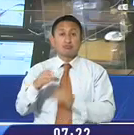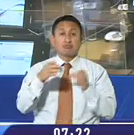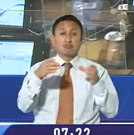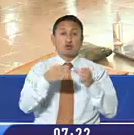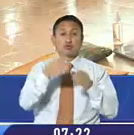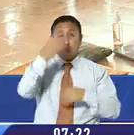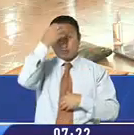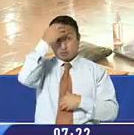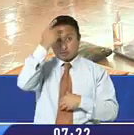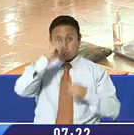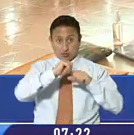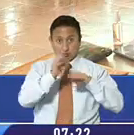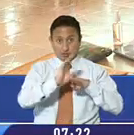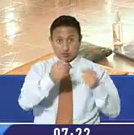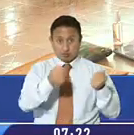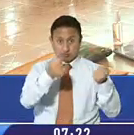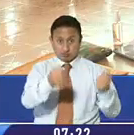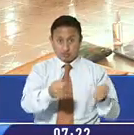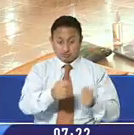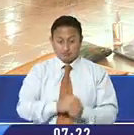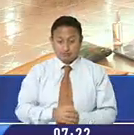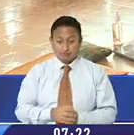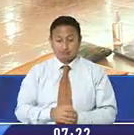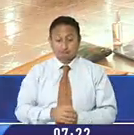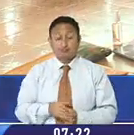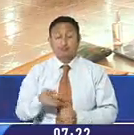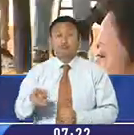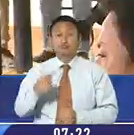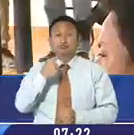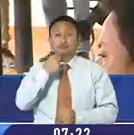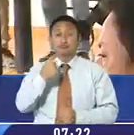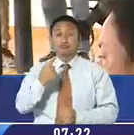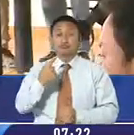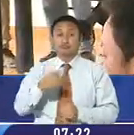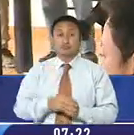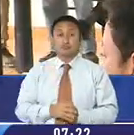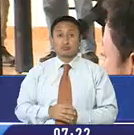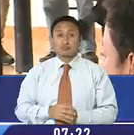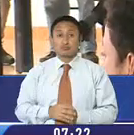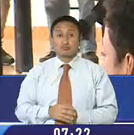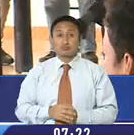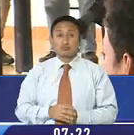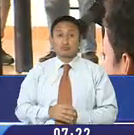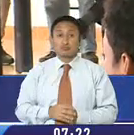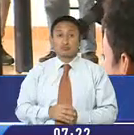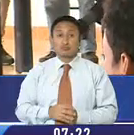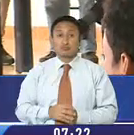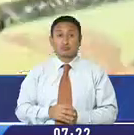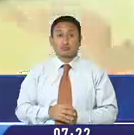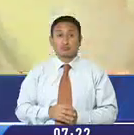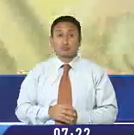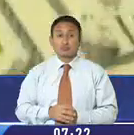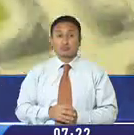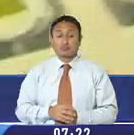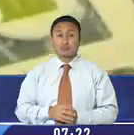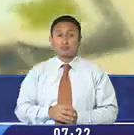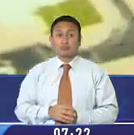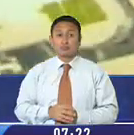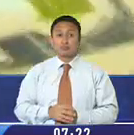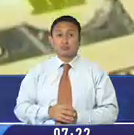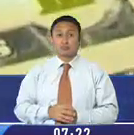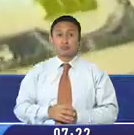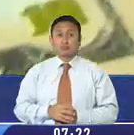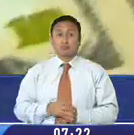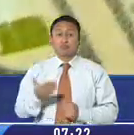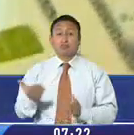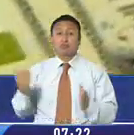Educación de la Asamblea Nacional. Entre las medidas que se cumplan con la exigencia del magisterio, estaría el retomar